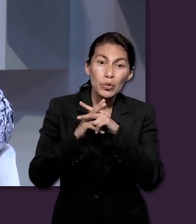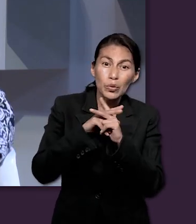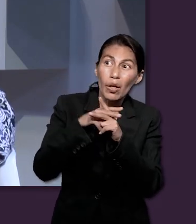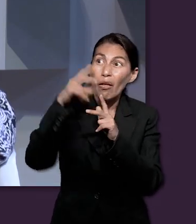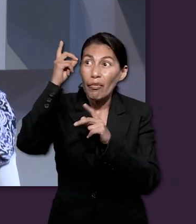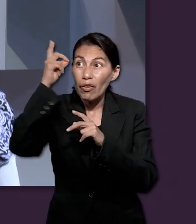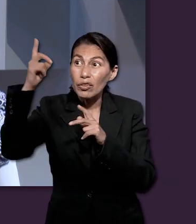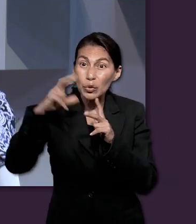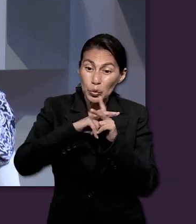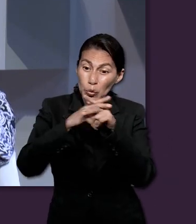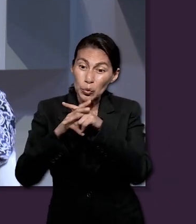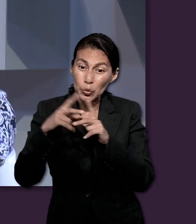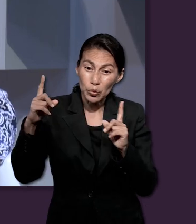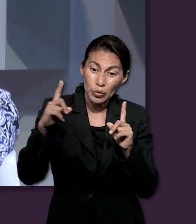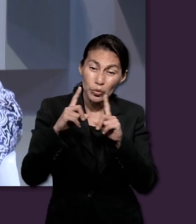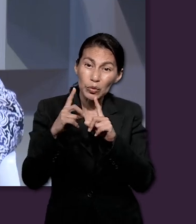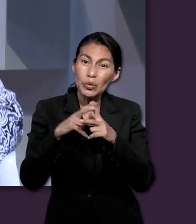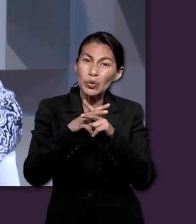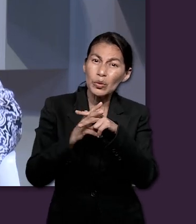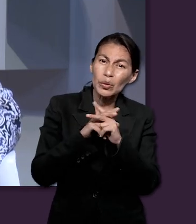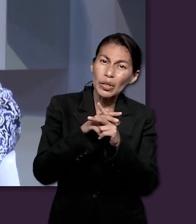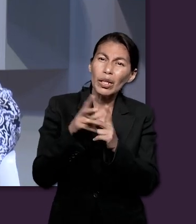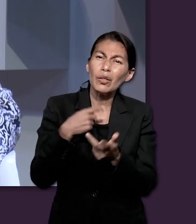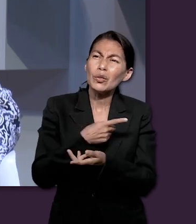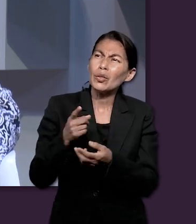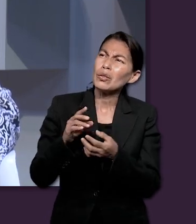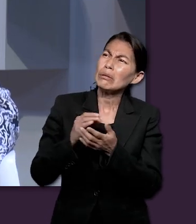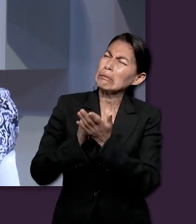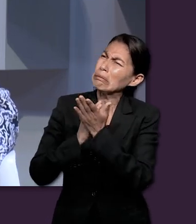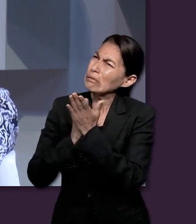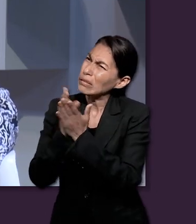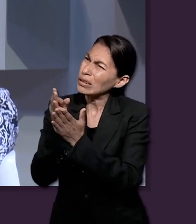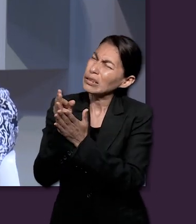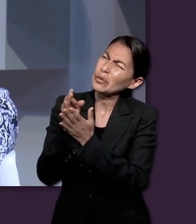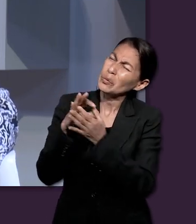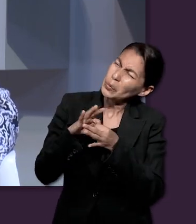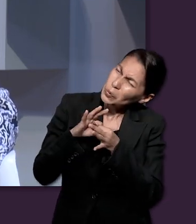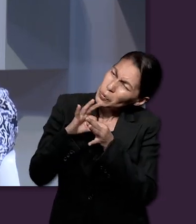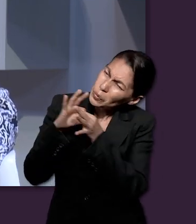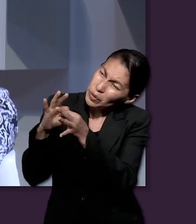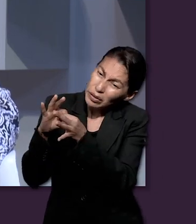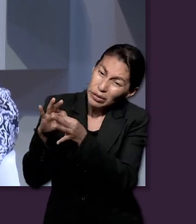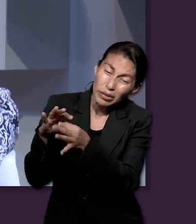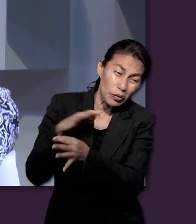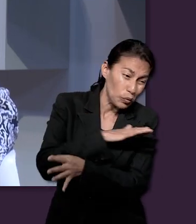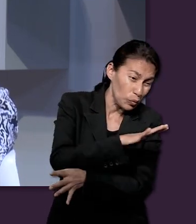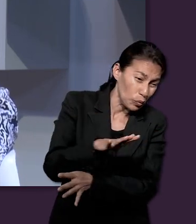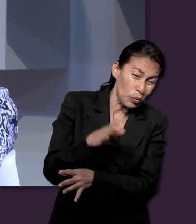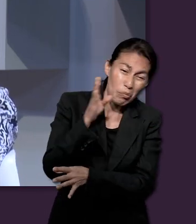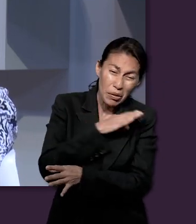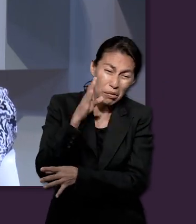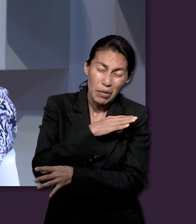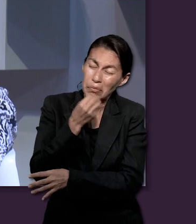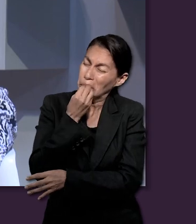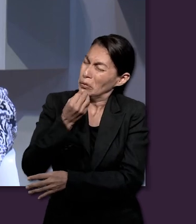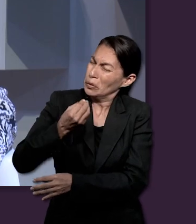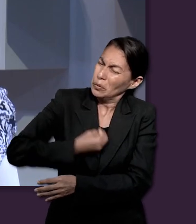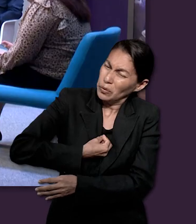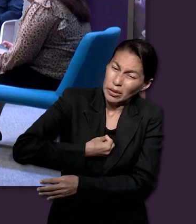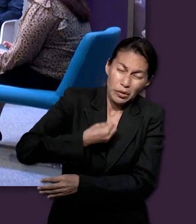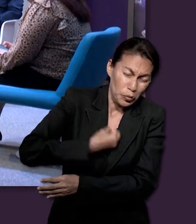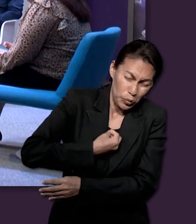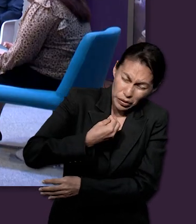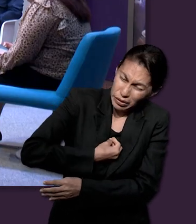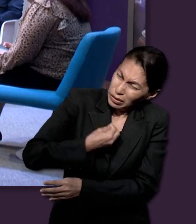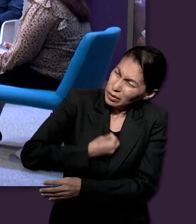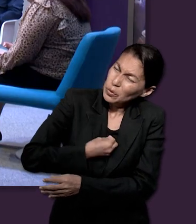nosotros aprender sobre tener perseverancia incluso en los momentos donde todo ya está mal? Ok,